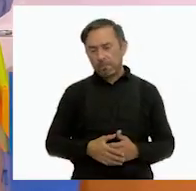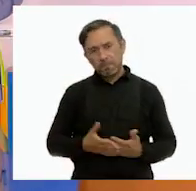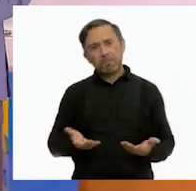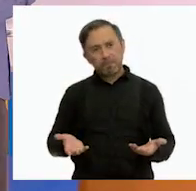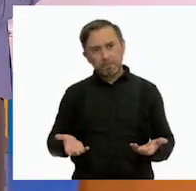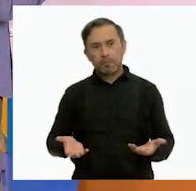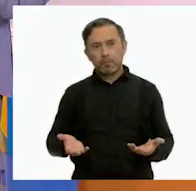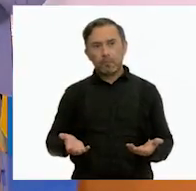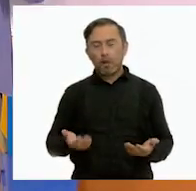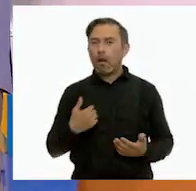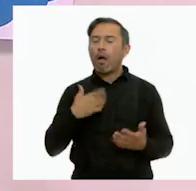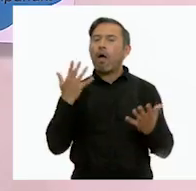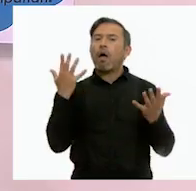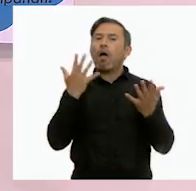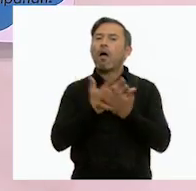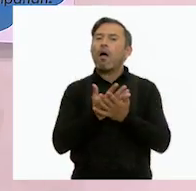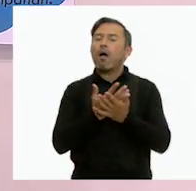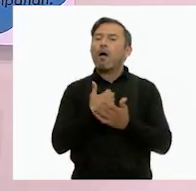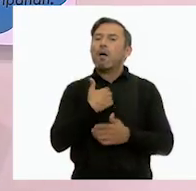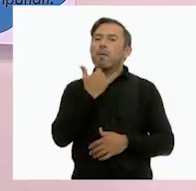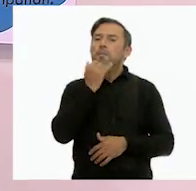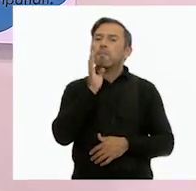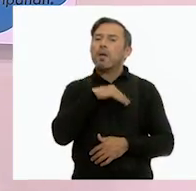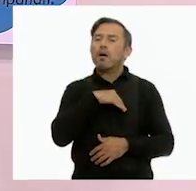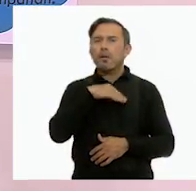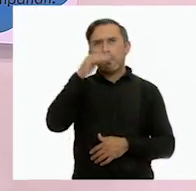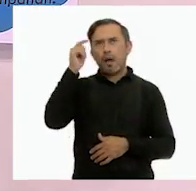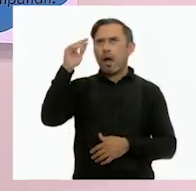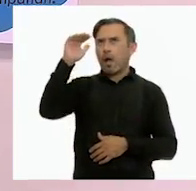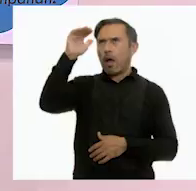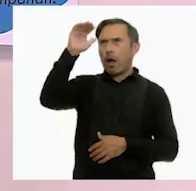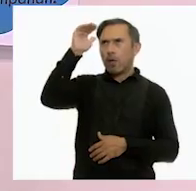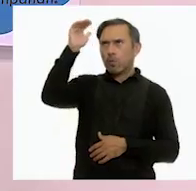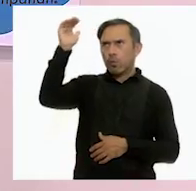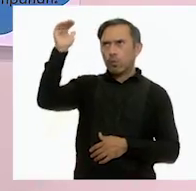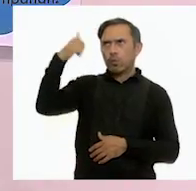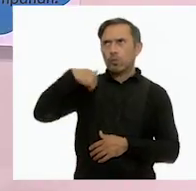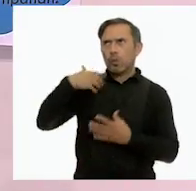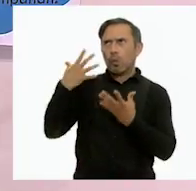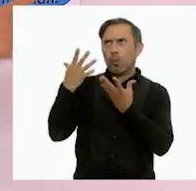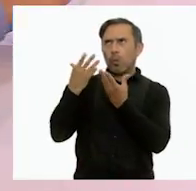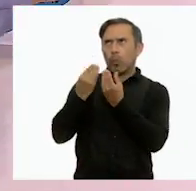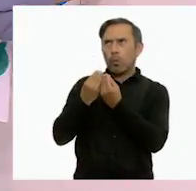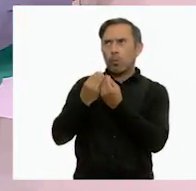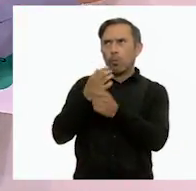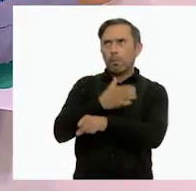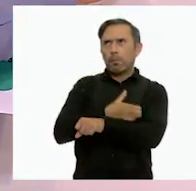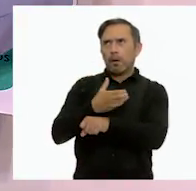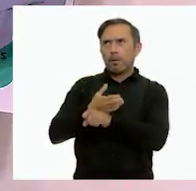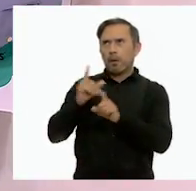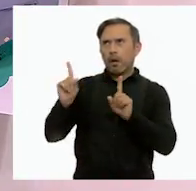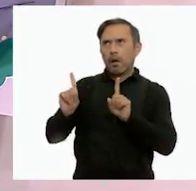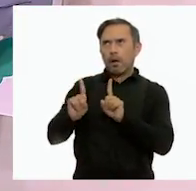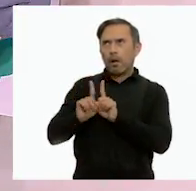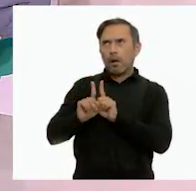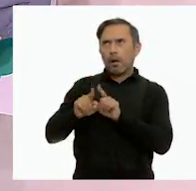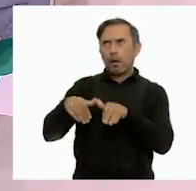estábamos equivocados. Camino junto a los adultos que me acompañan. ¿Debería de ir en la